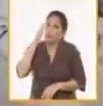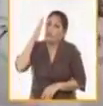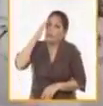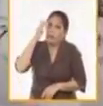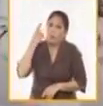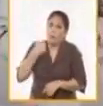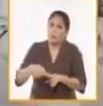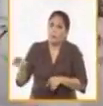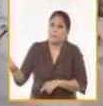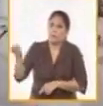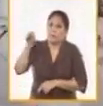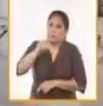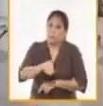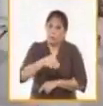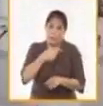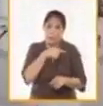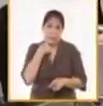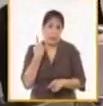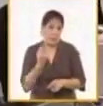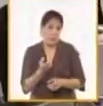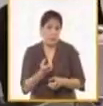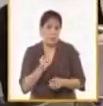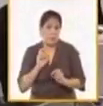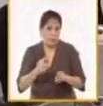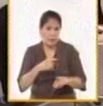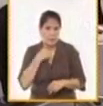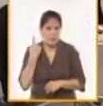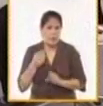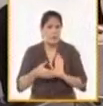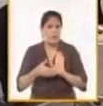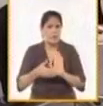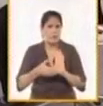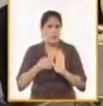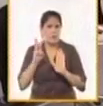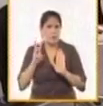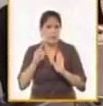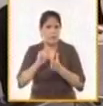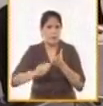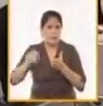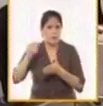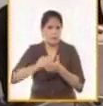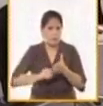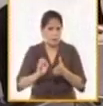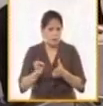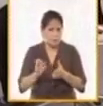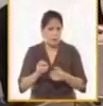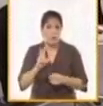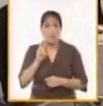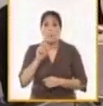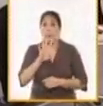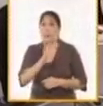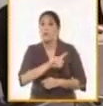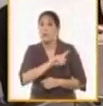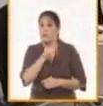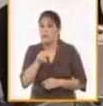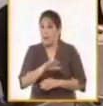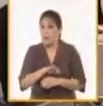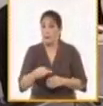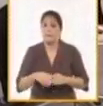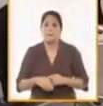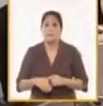un hombre que se ha presentado como a ¿cuántas elecciones presidenciales? Como a 3, Bueno, ¿no? Yo recuerdo que al menos desde 2004 ya Capriles Radonsky